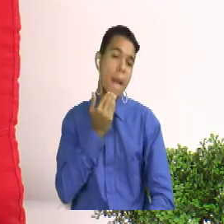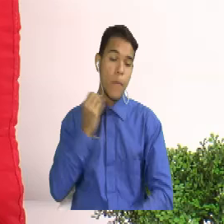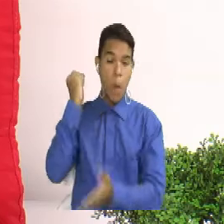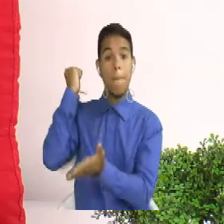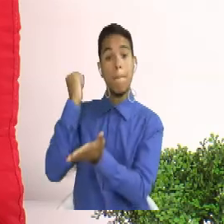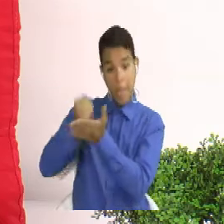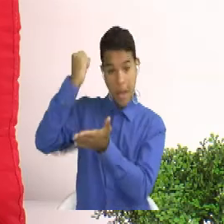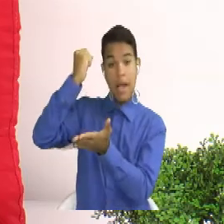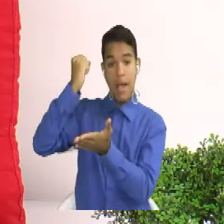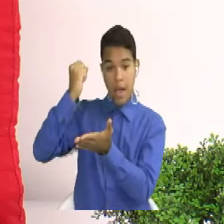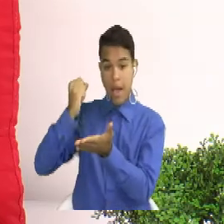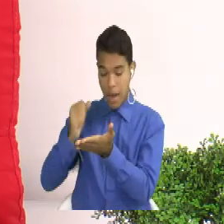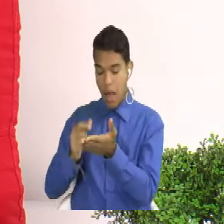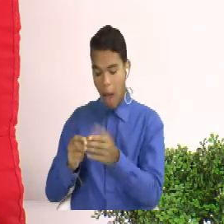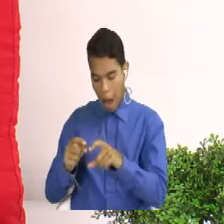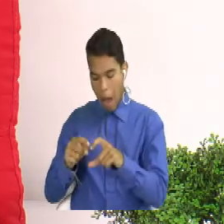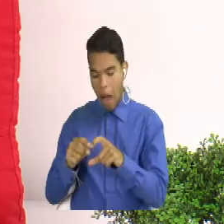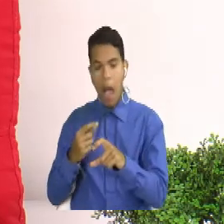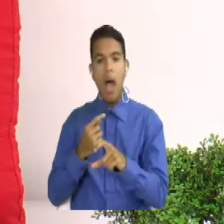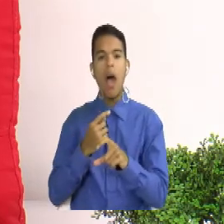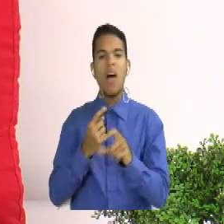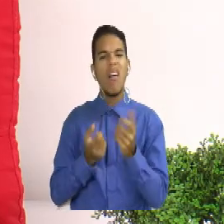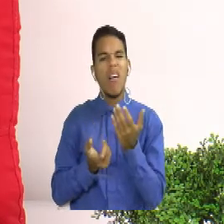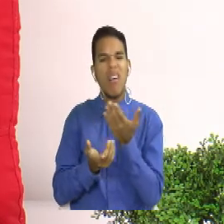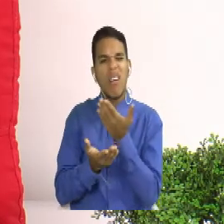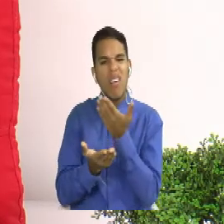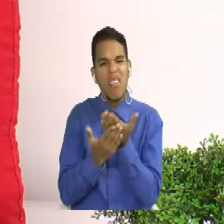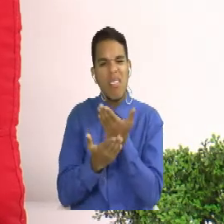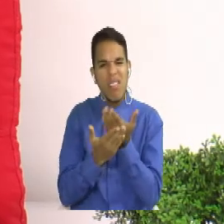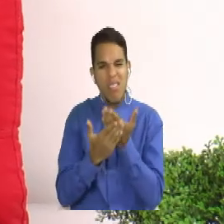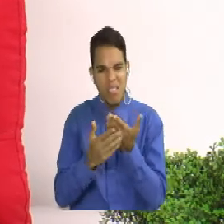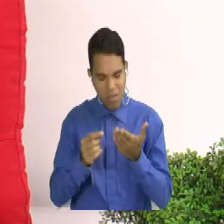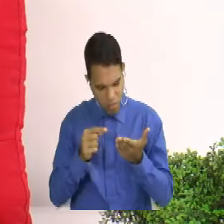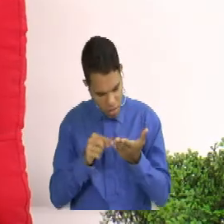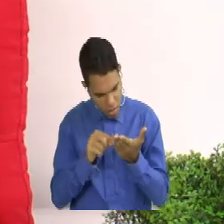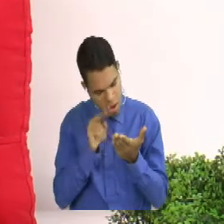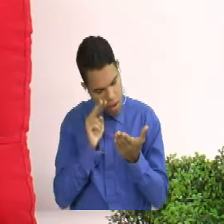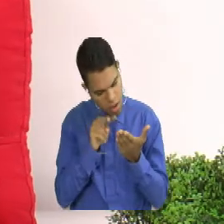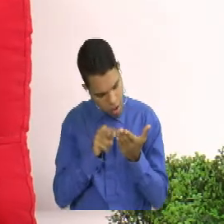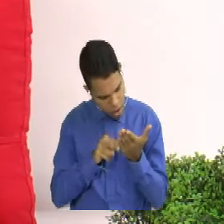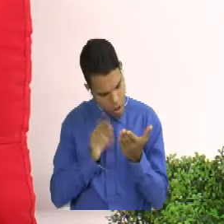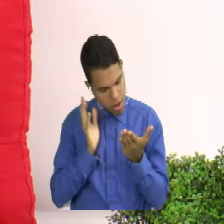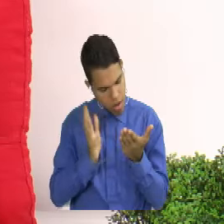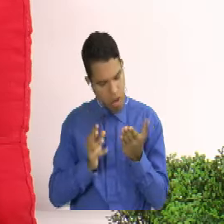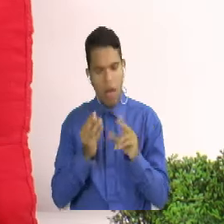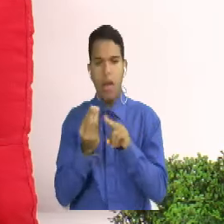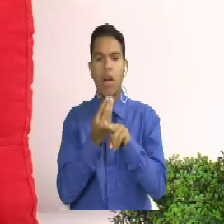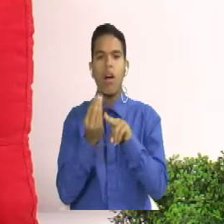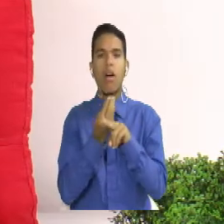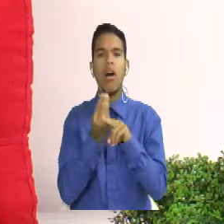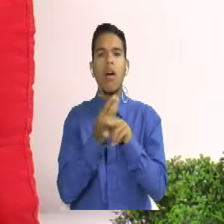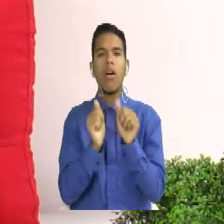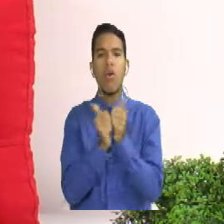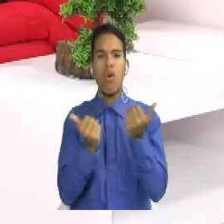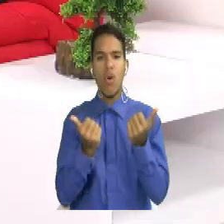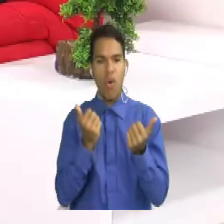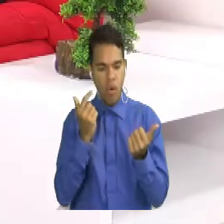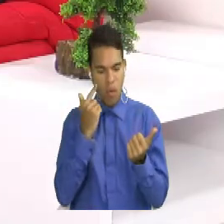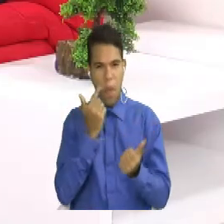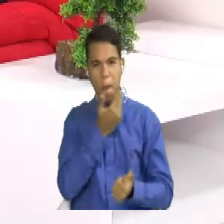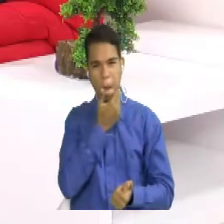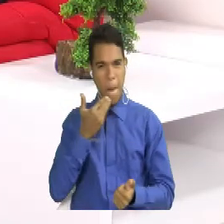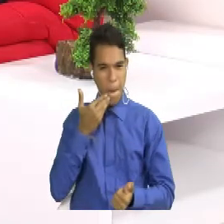costosos, pero te dicen qué contiene, qué contraindicaciones tiene y cómo debes usarlo. Entonces es mejor usar algo